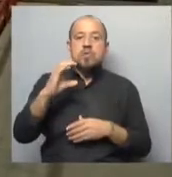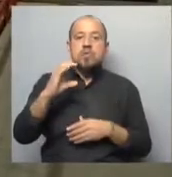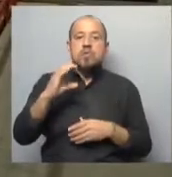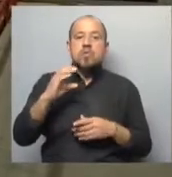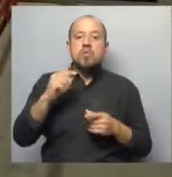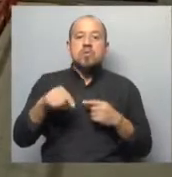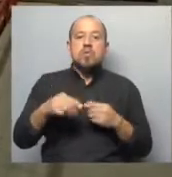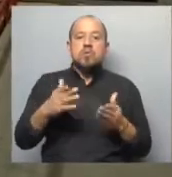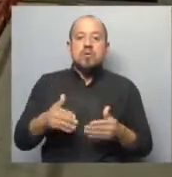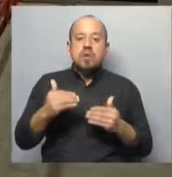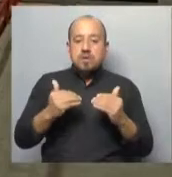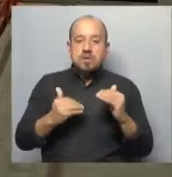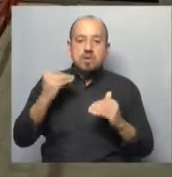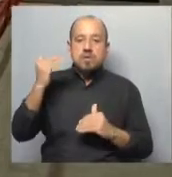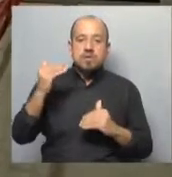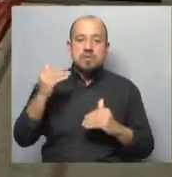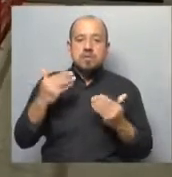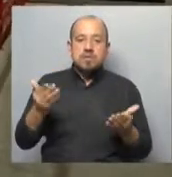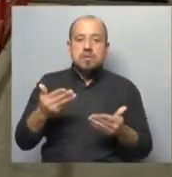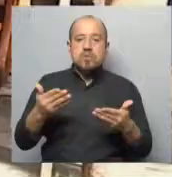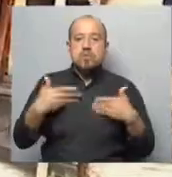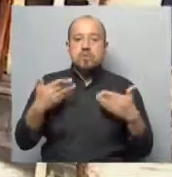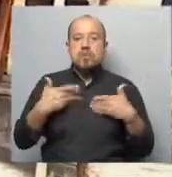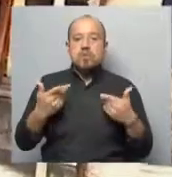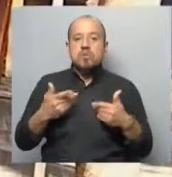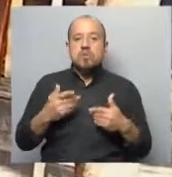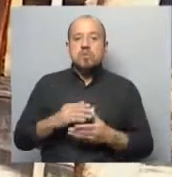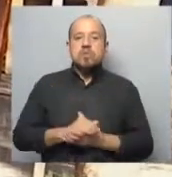sostener, para crecer, para alegrarnos y para también bancarnos.